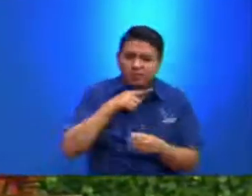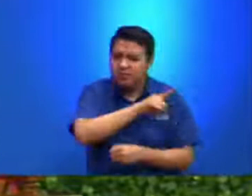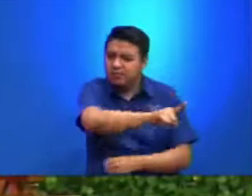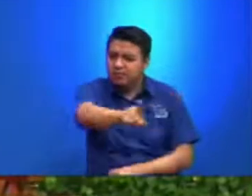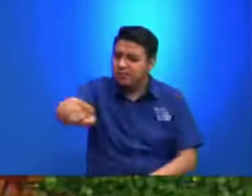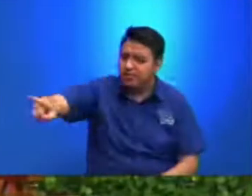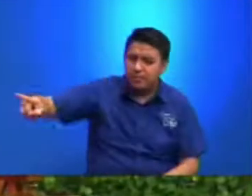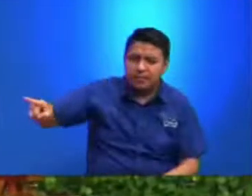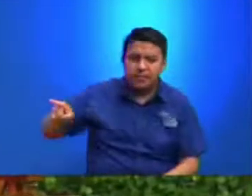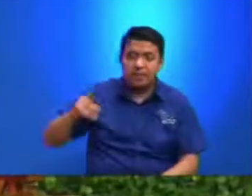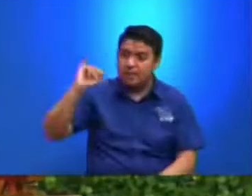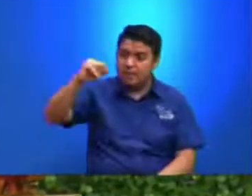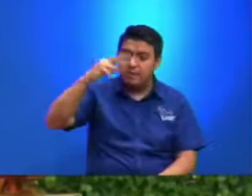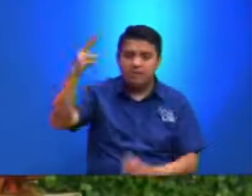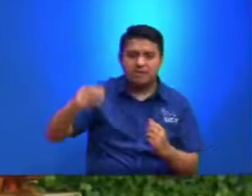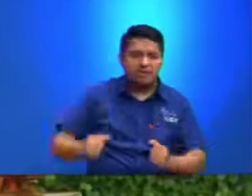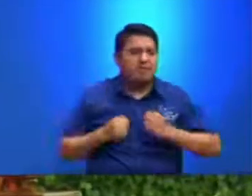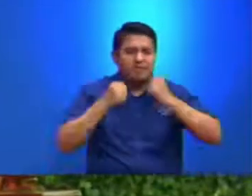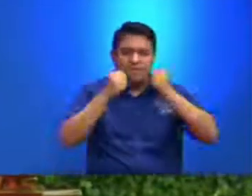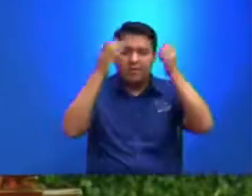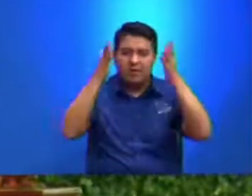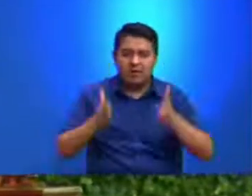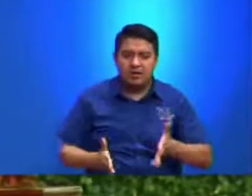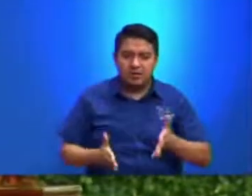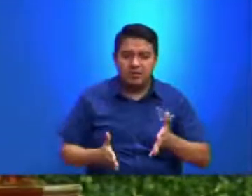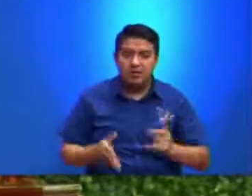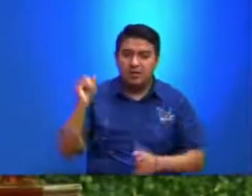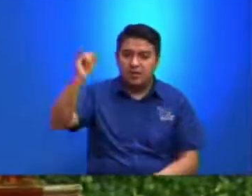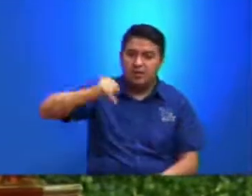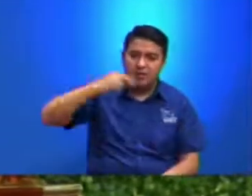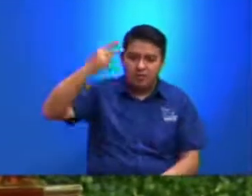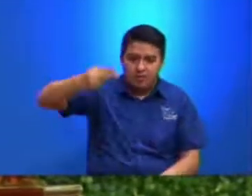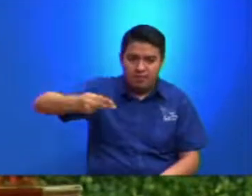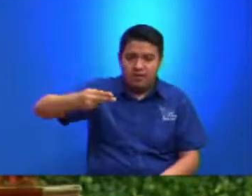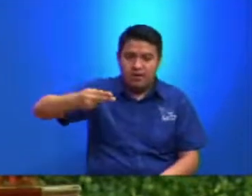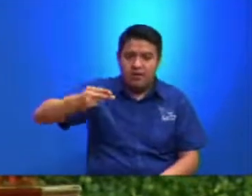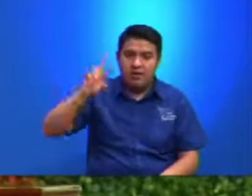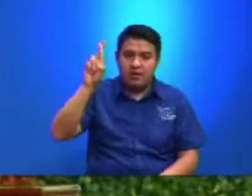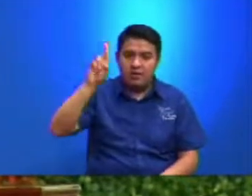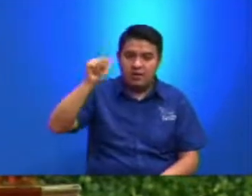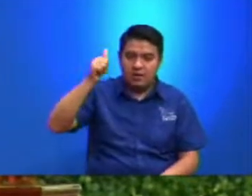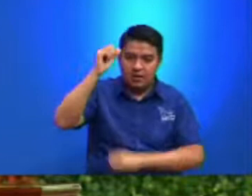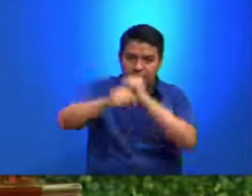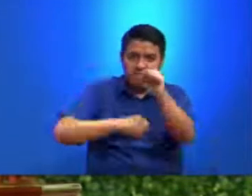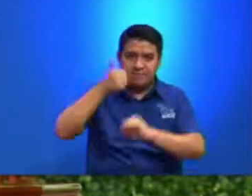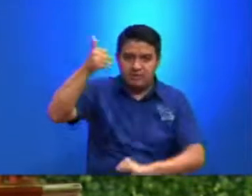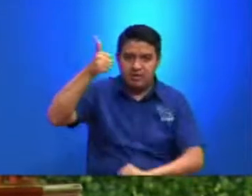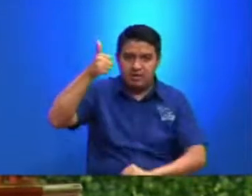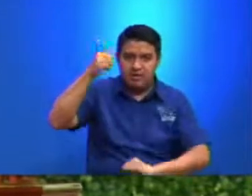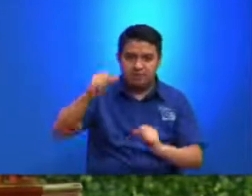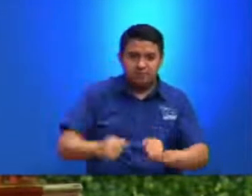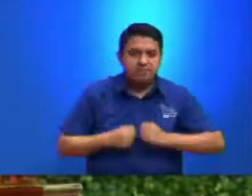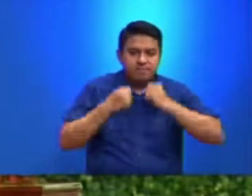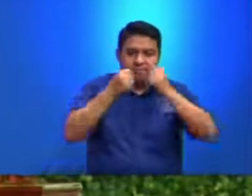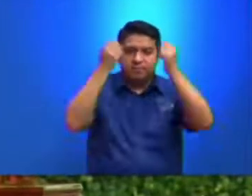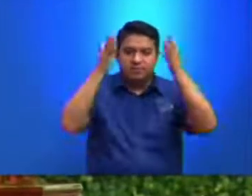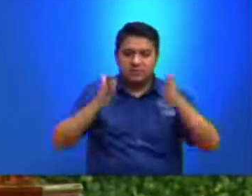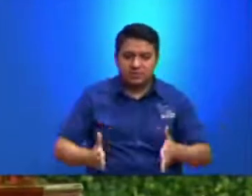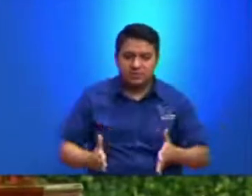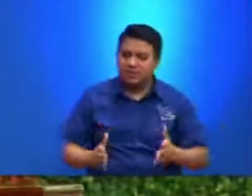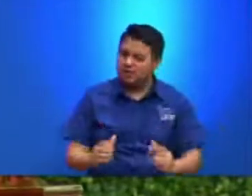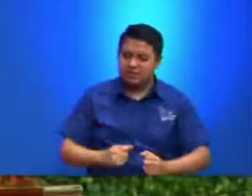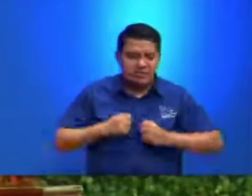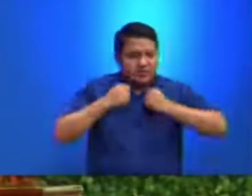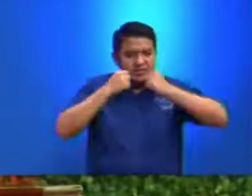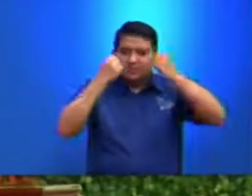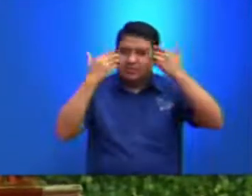Rafa. Jehová Rafa. Jehová Rafa sana a tu pueblo. Sana tu